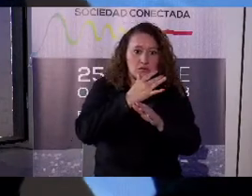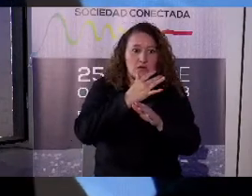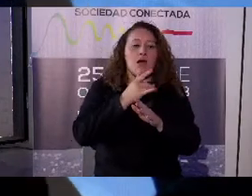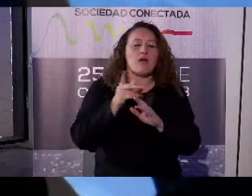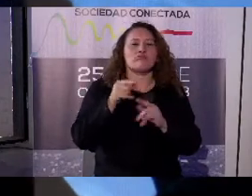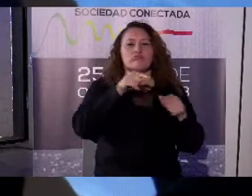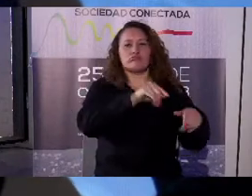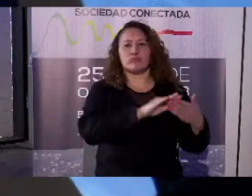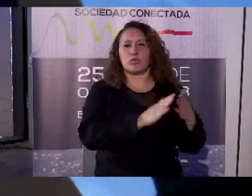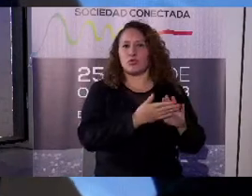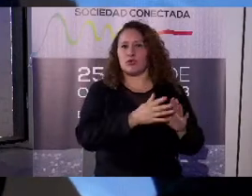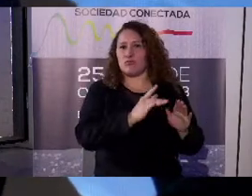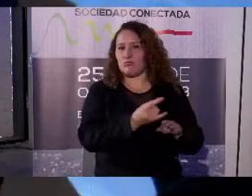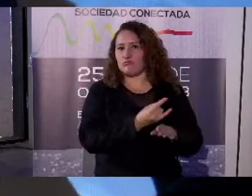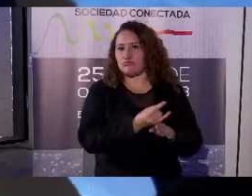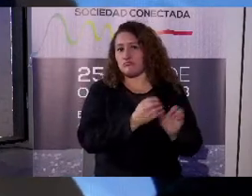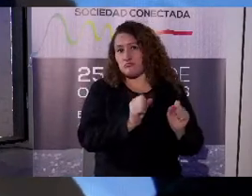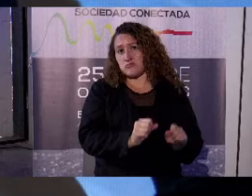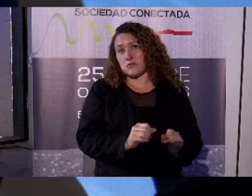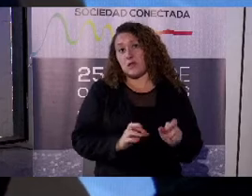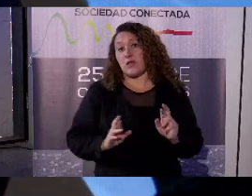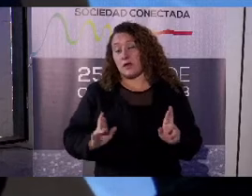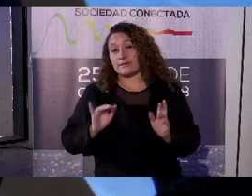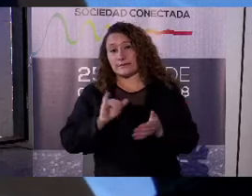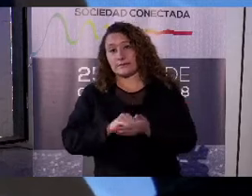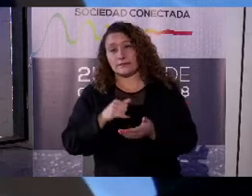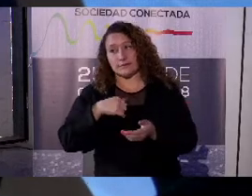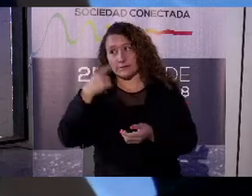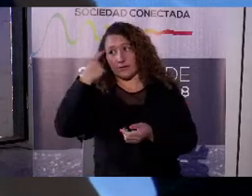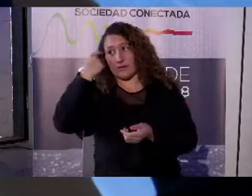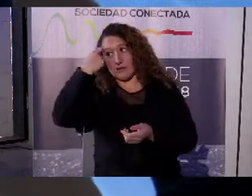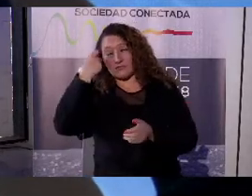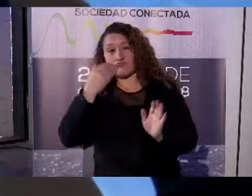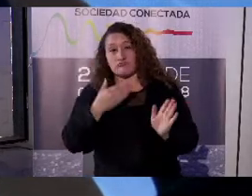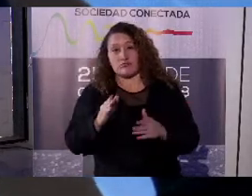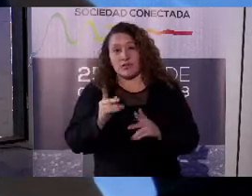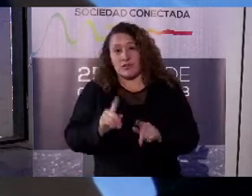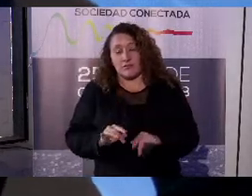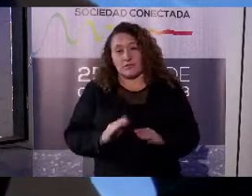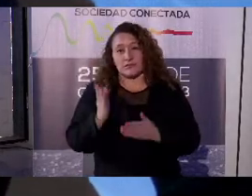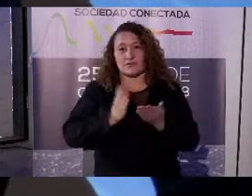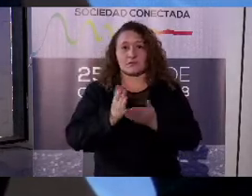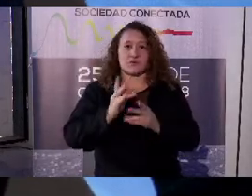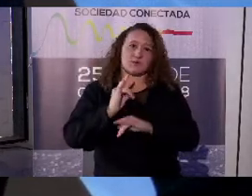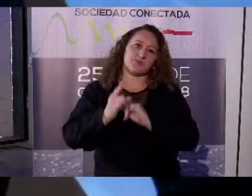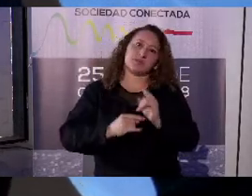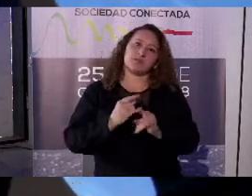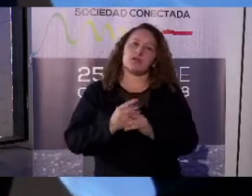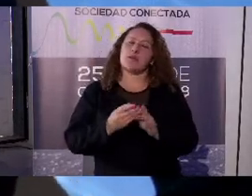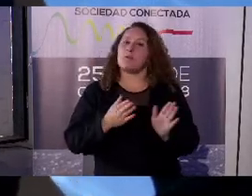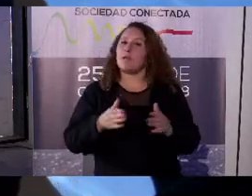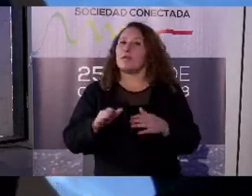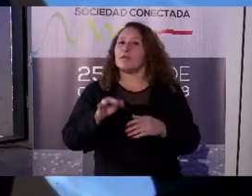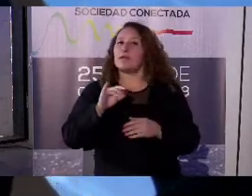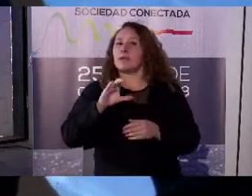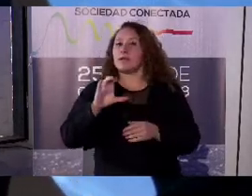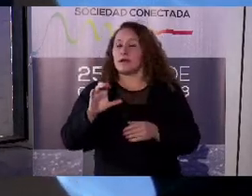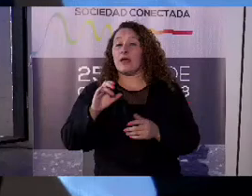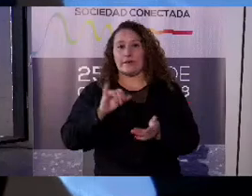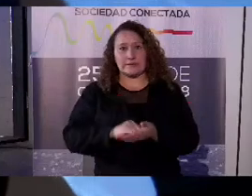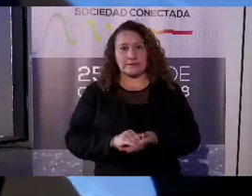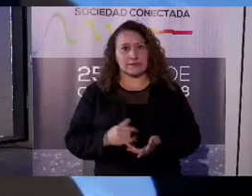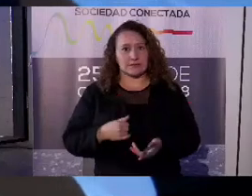aprovecharla de mejor manera digamos que esos son nuestros retos y y nuestros planes del plan de servicio universal y el plan tic digamos que así lo lo